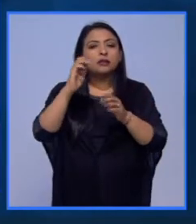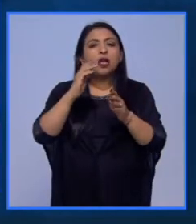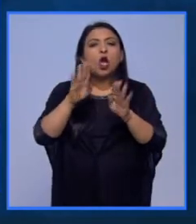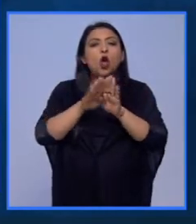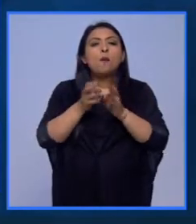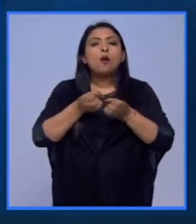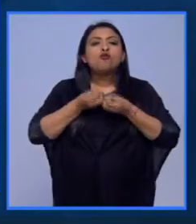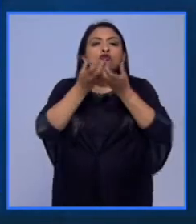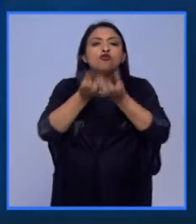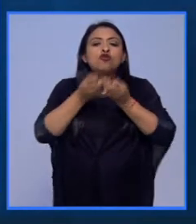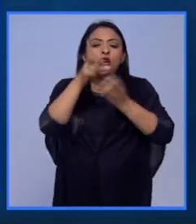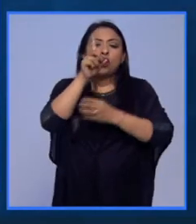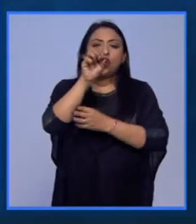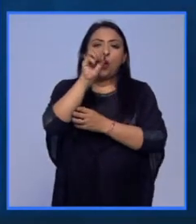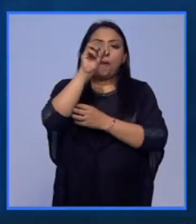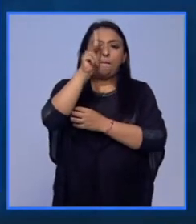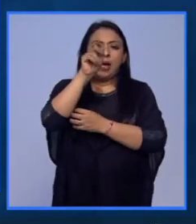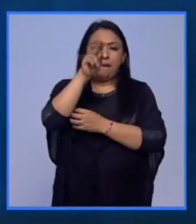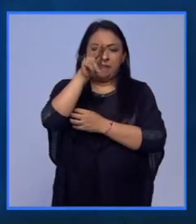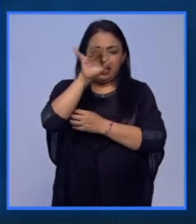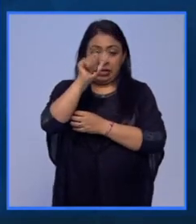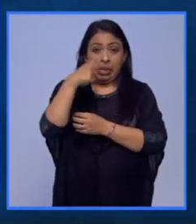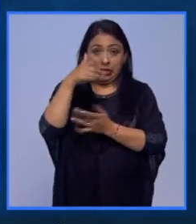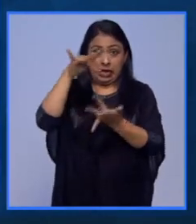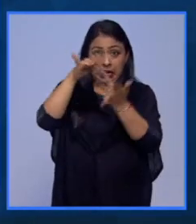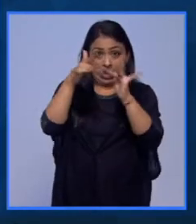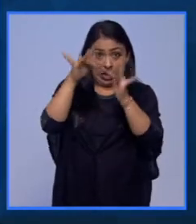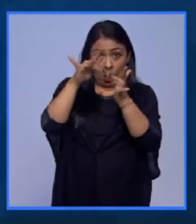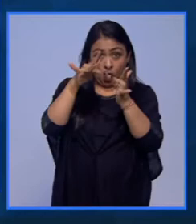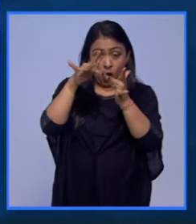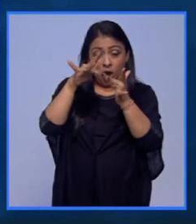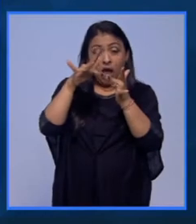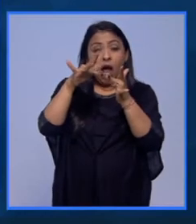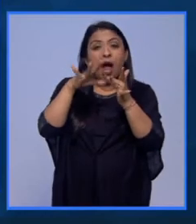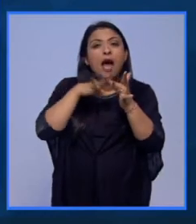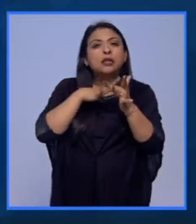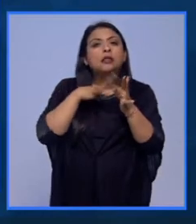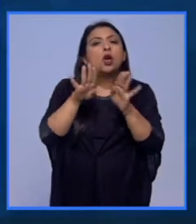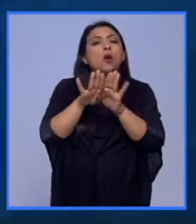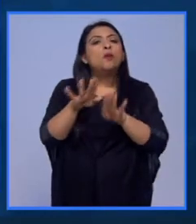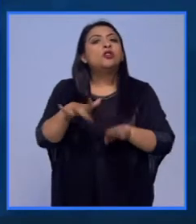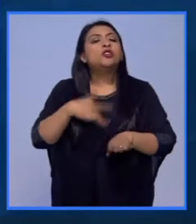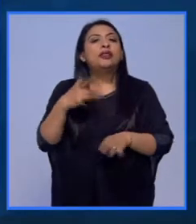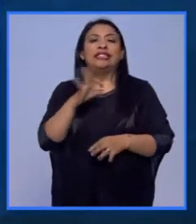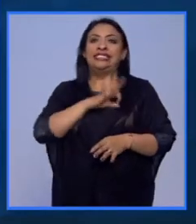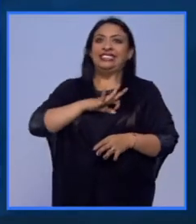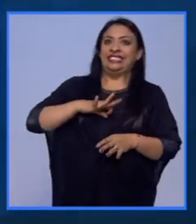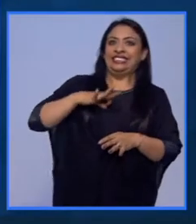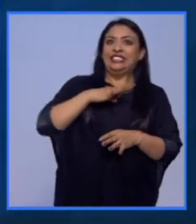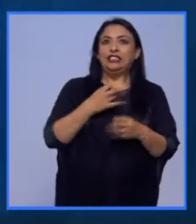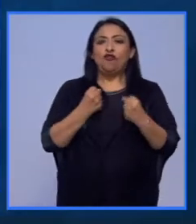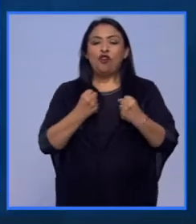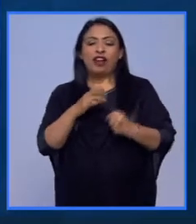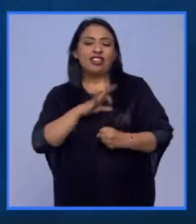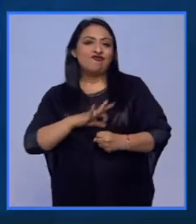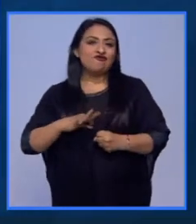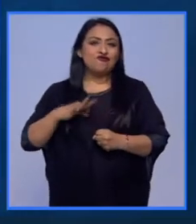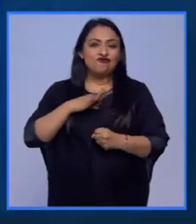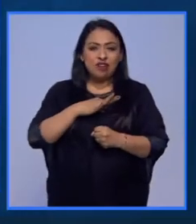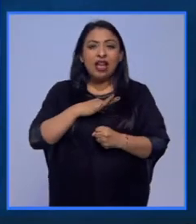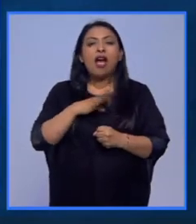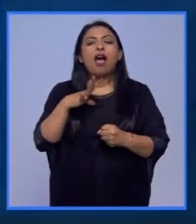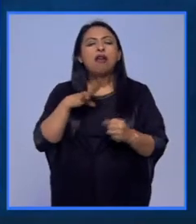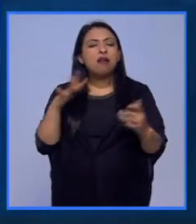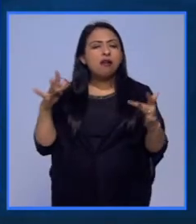liberación de dopamina, cuyo neurotransmisor hace que prácticamente sintamos mucha felicidad. Entonces hay una relación